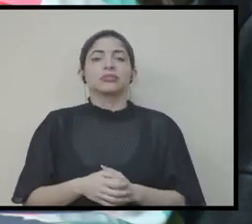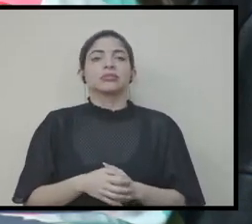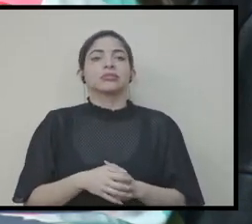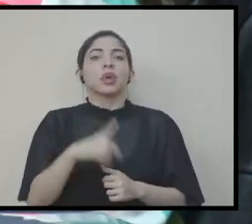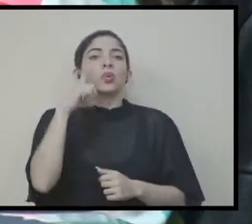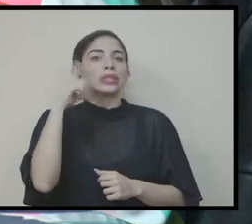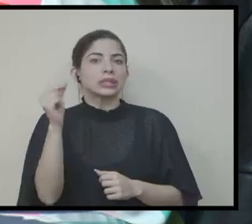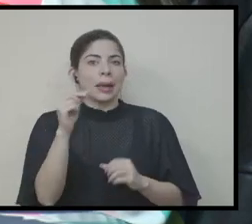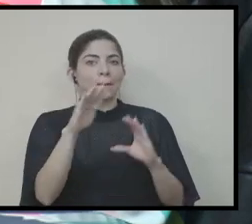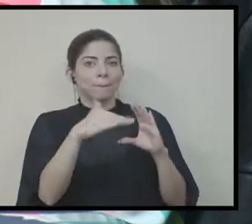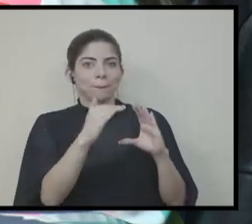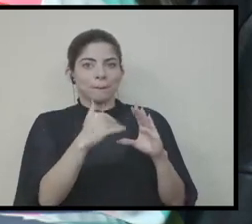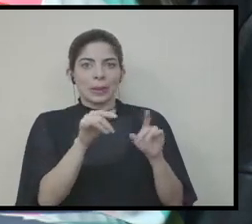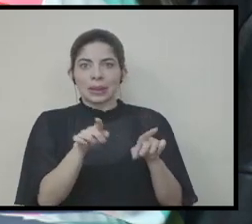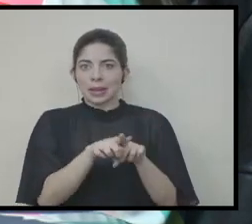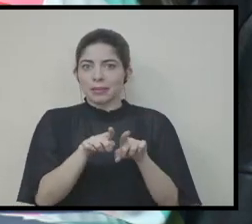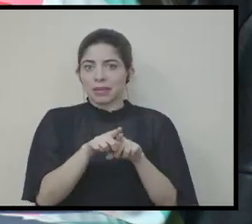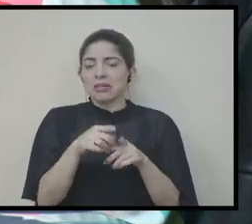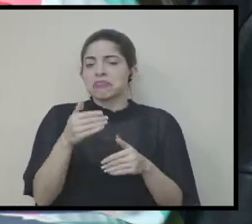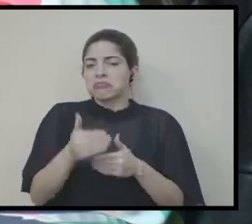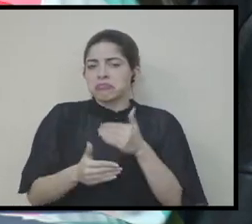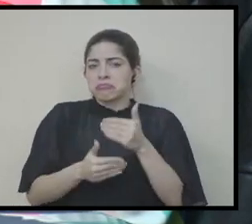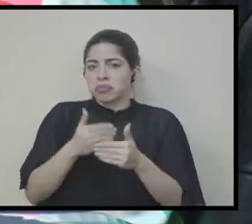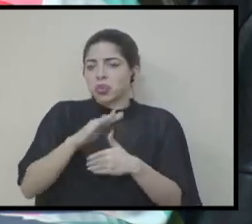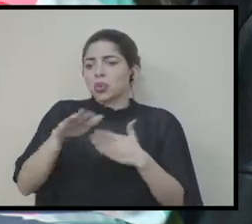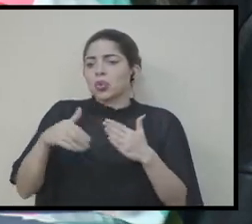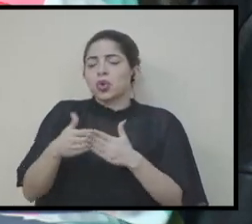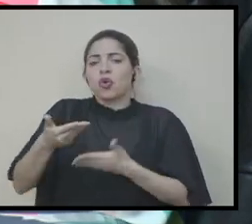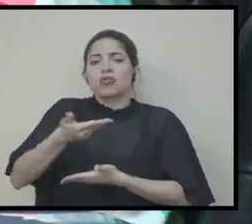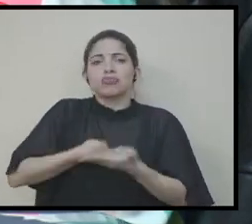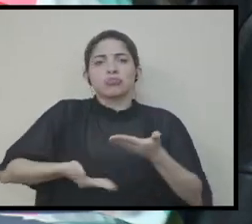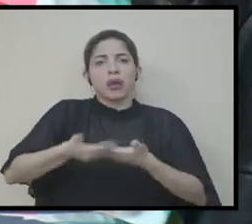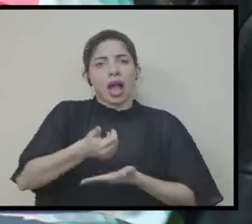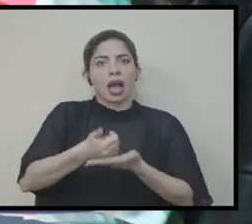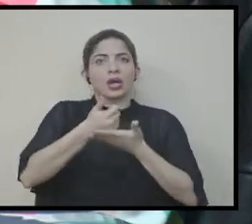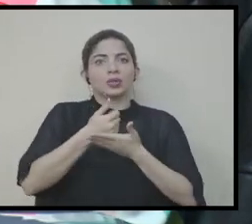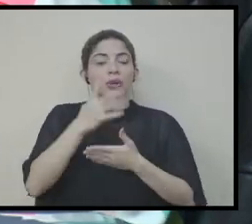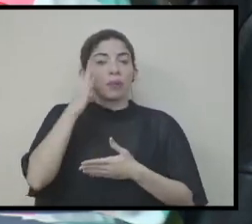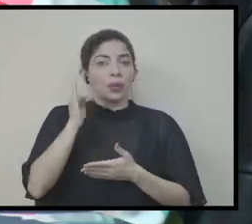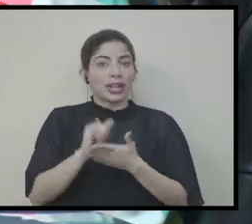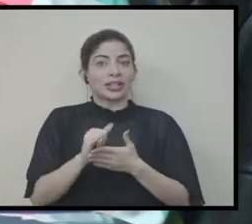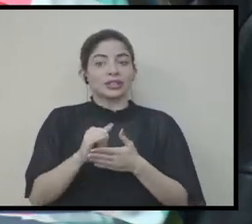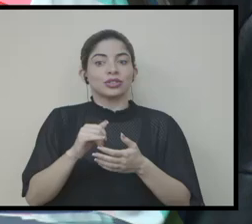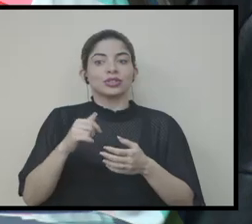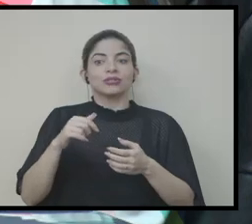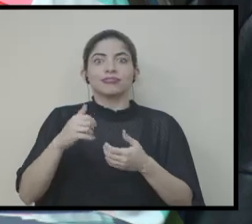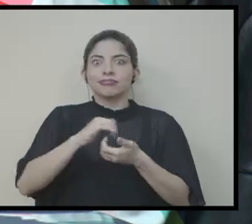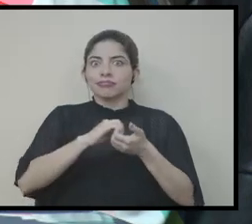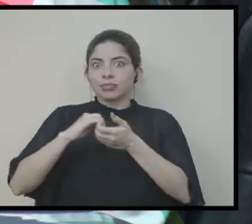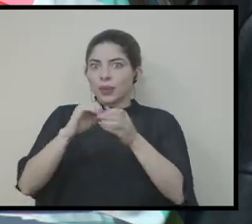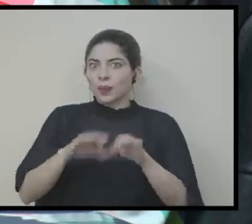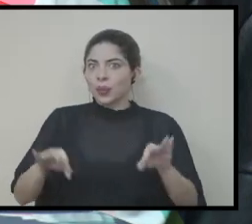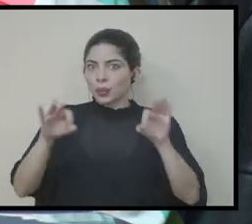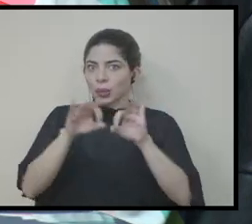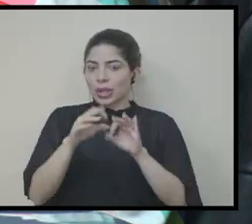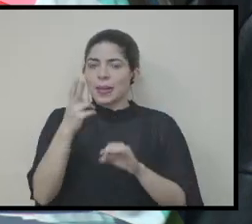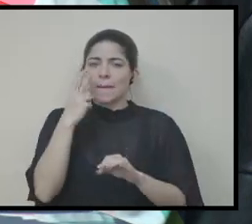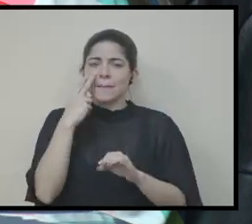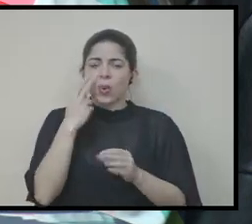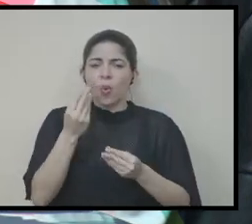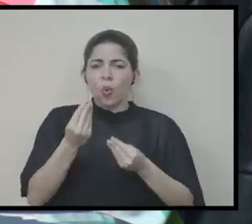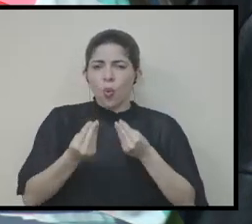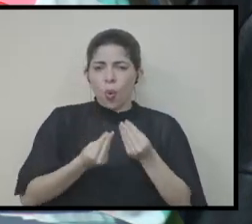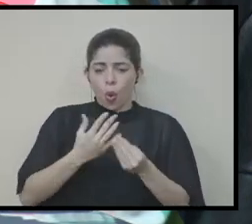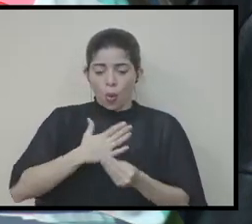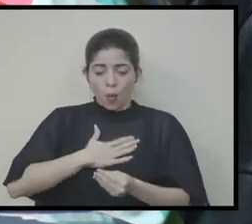al WhatsApp, así es que ahí vamos, entre todos ayudándonos, y por eso yo creo que la solidaridad es súper importante. Encontrar también cómo con